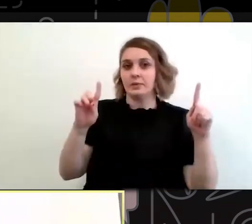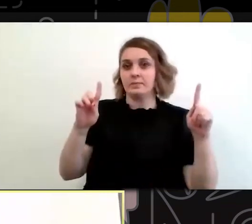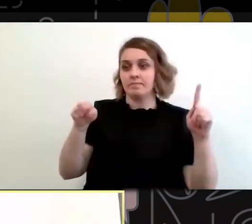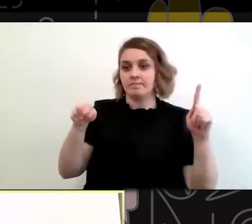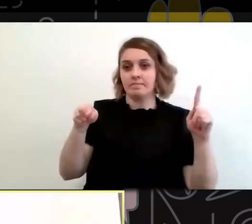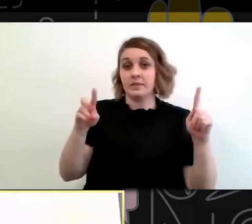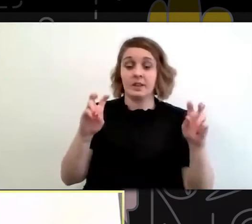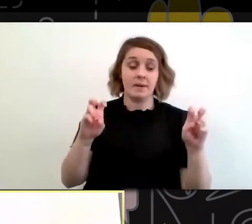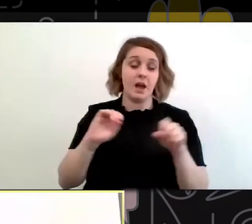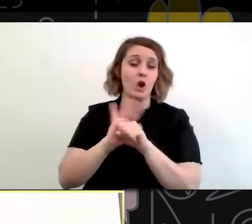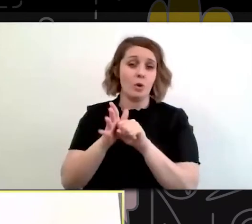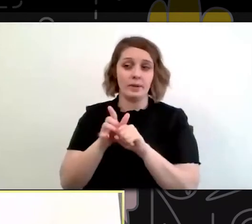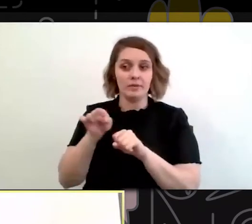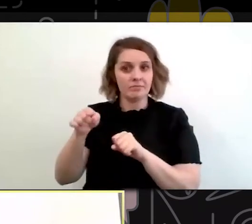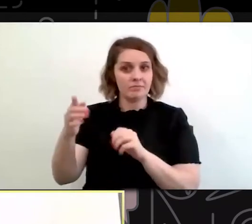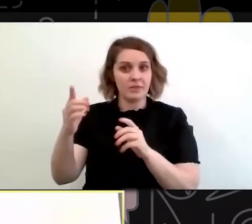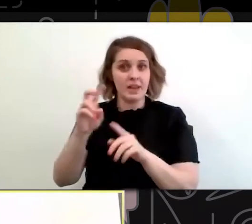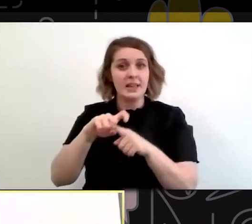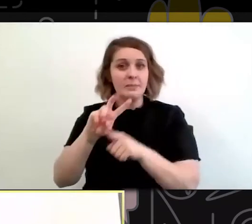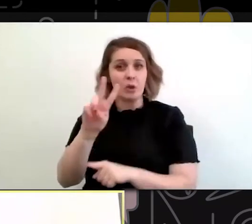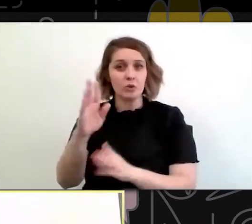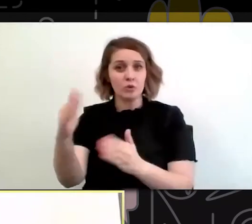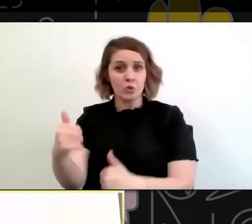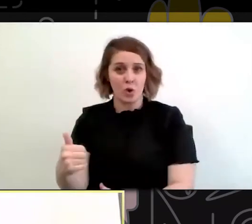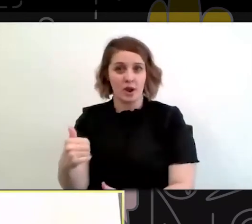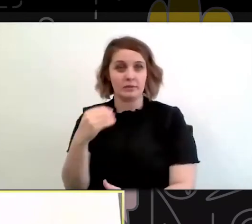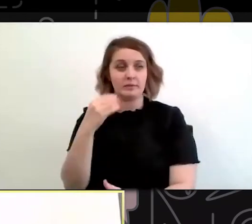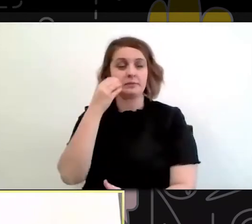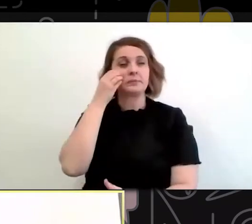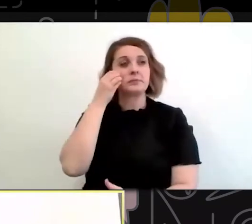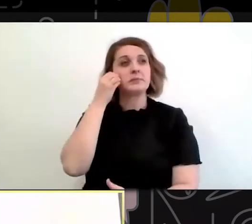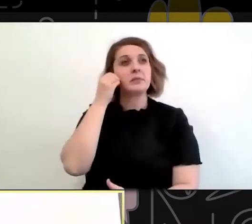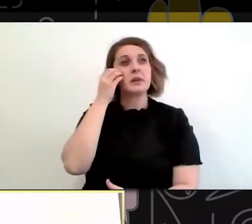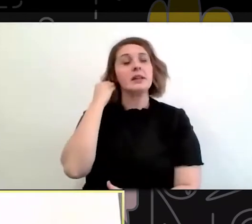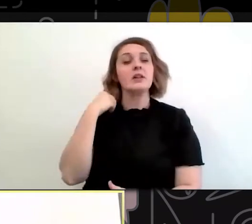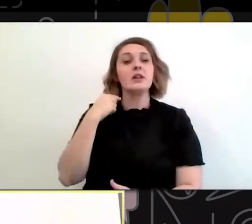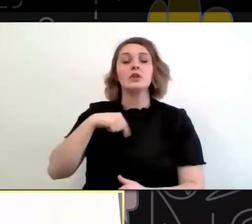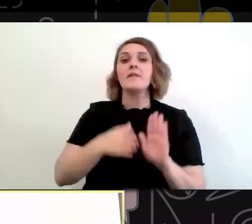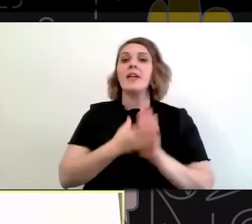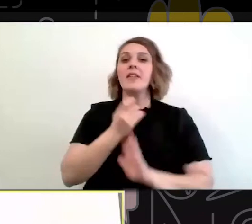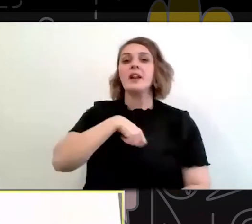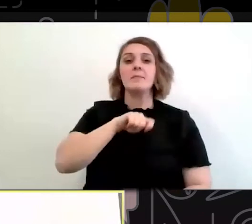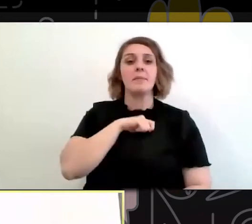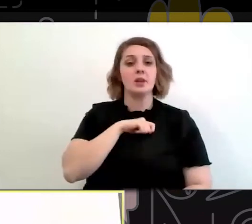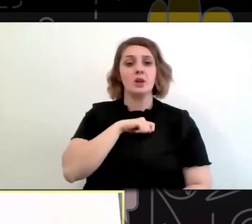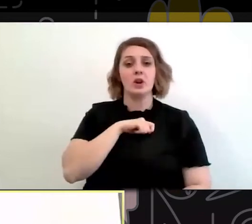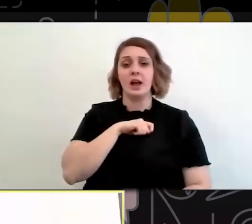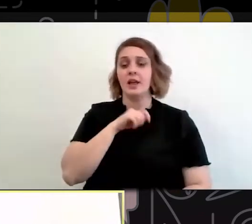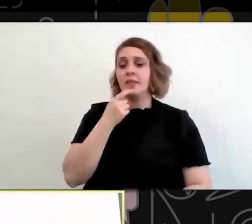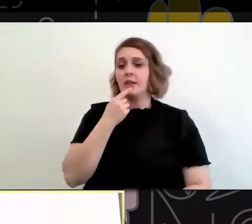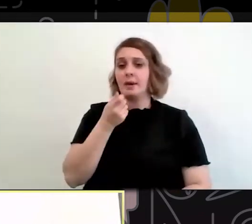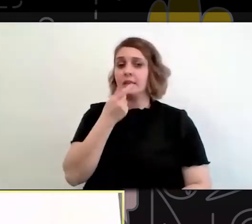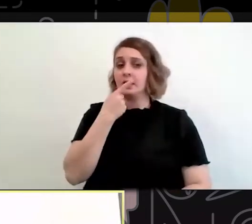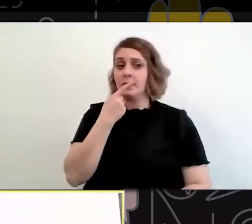COVID. Yo creo, por eso defendemos, desde la Federación Española defendemos que a igual tratamiento se tiene que tener